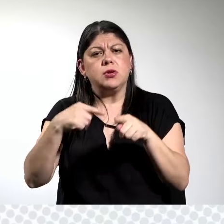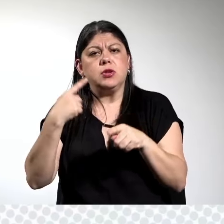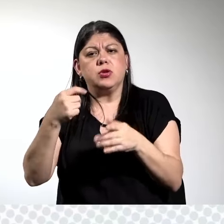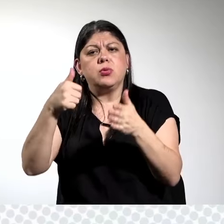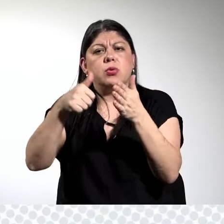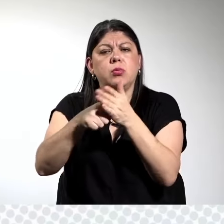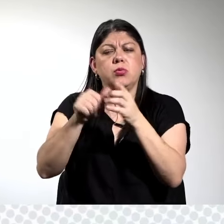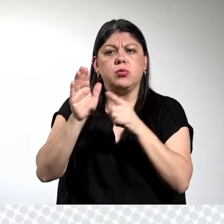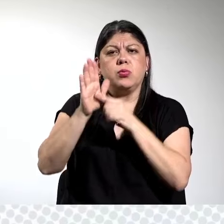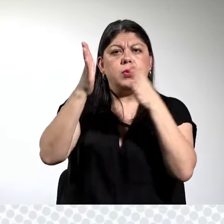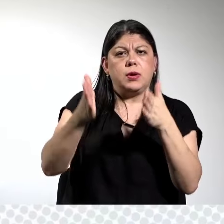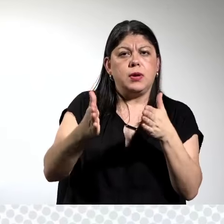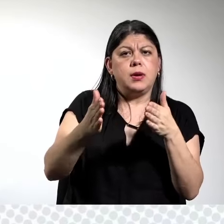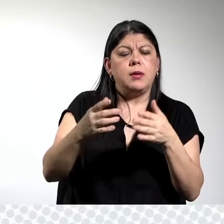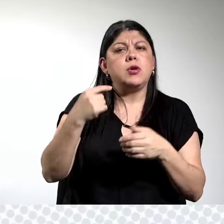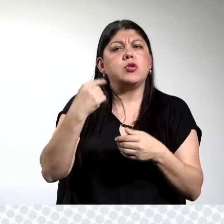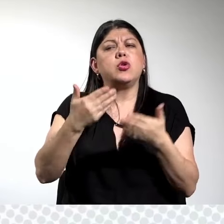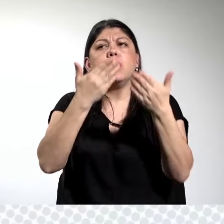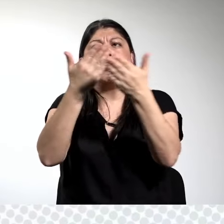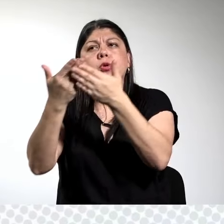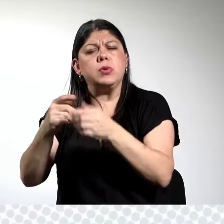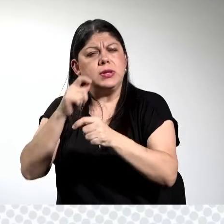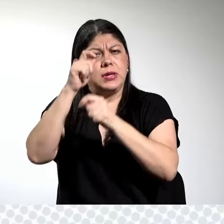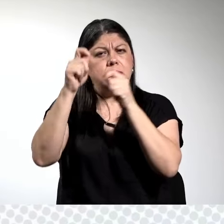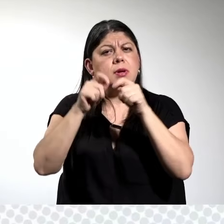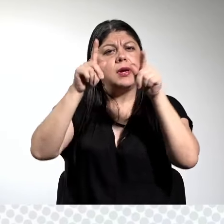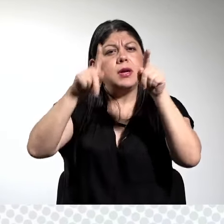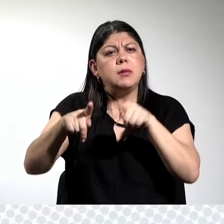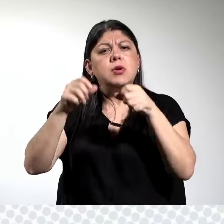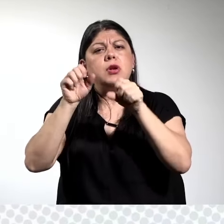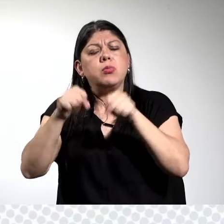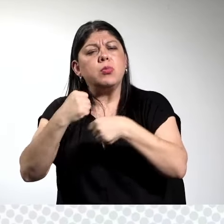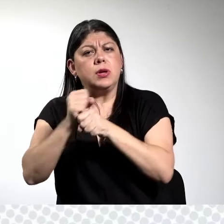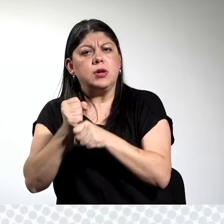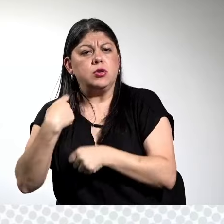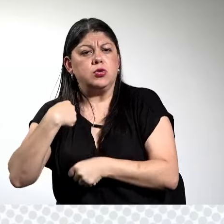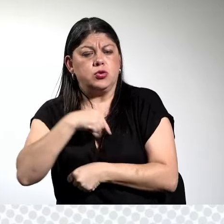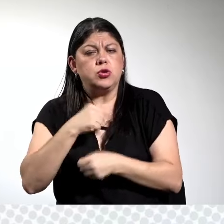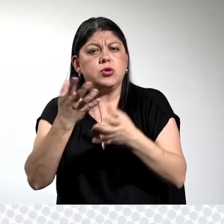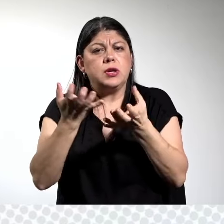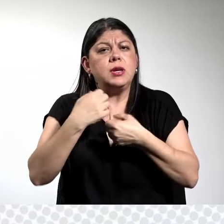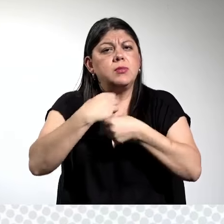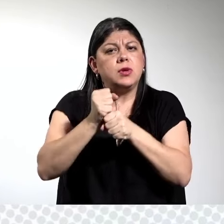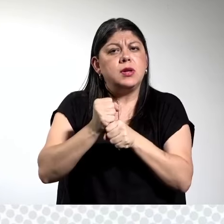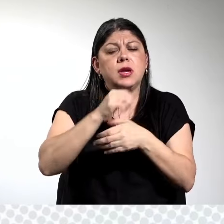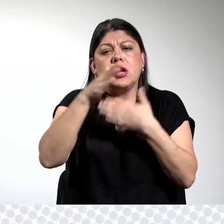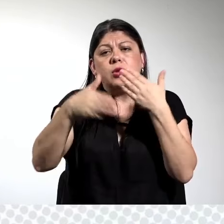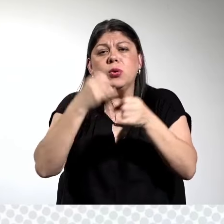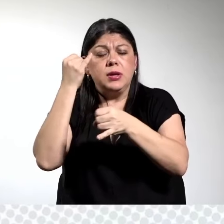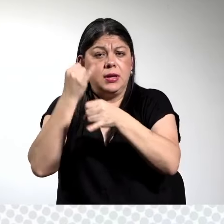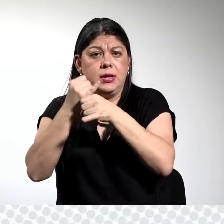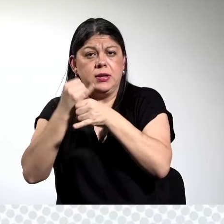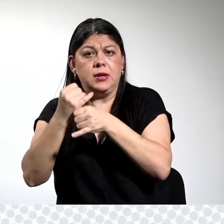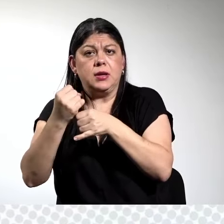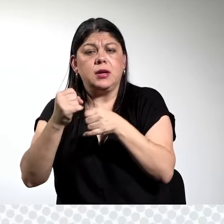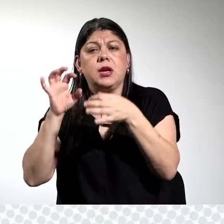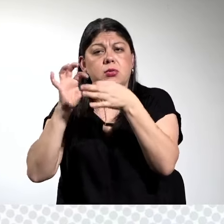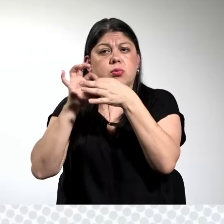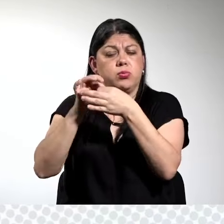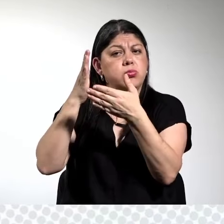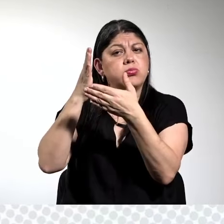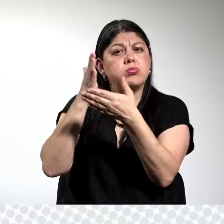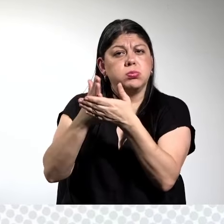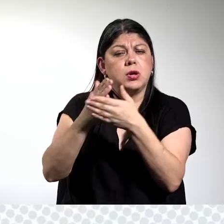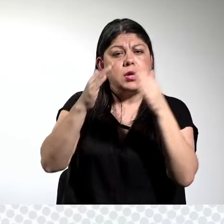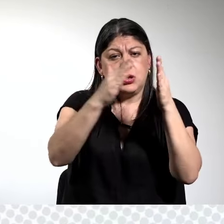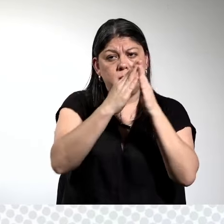por representantes, sino donde haya propuestas concretas que las personas puedan hacer. Nosotros y nosotras lo que queremos es que todas las instancias en las que tenga que afectarse de una u otra